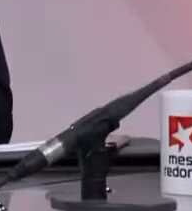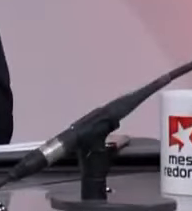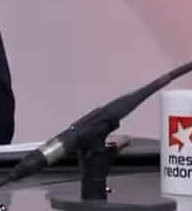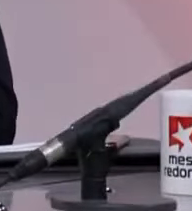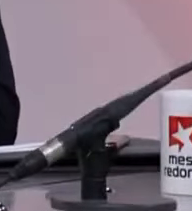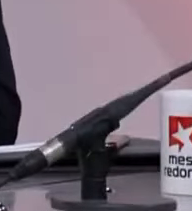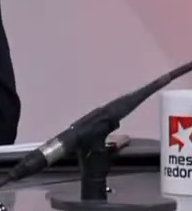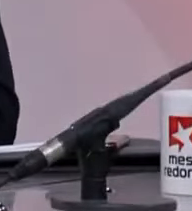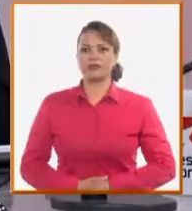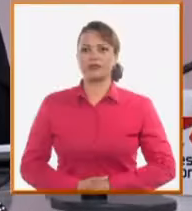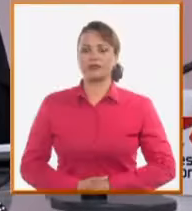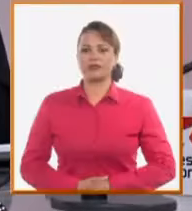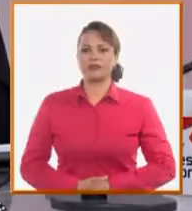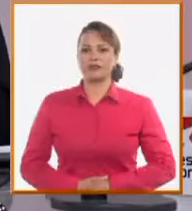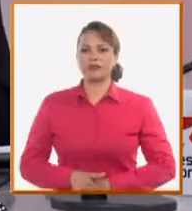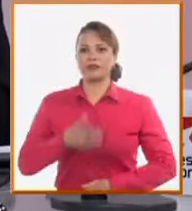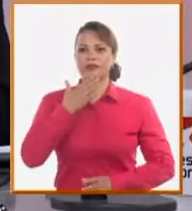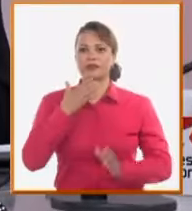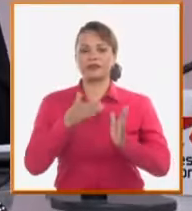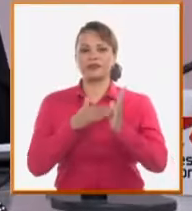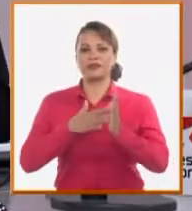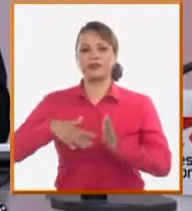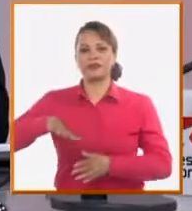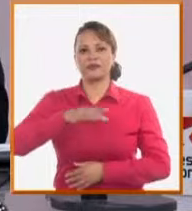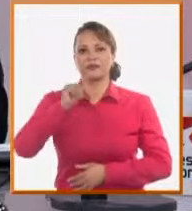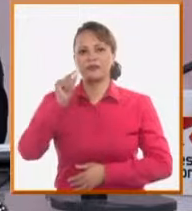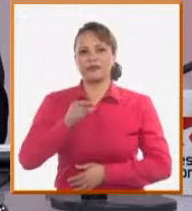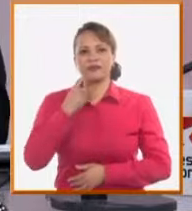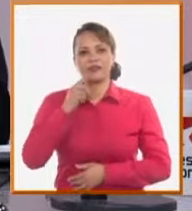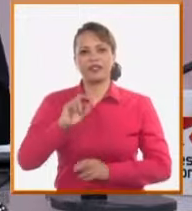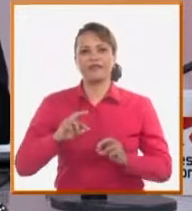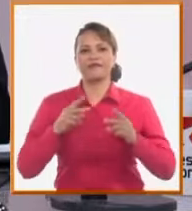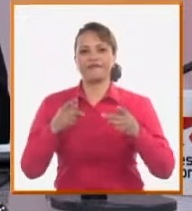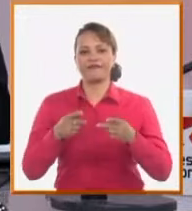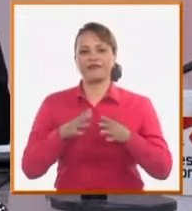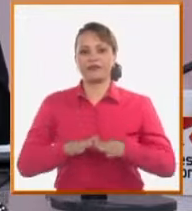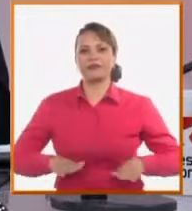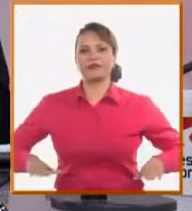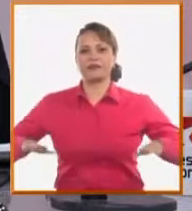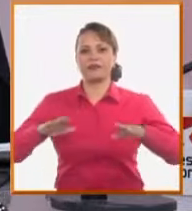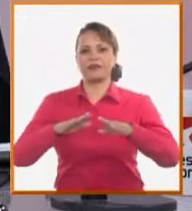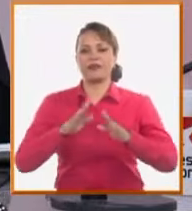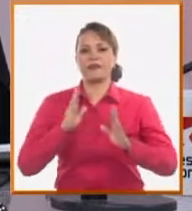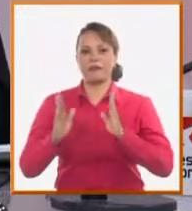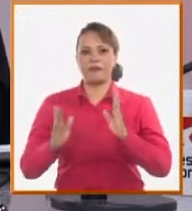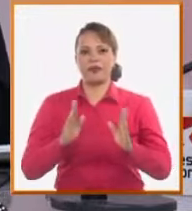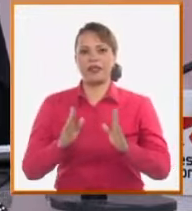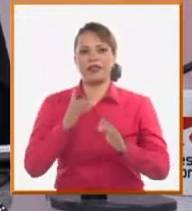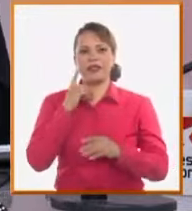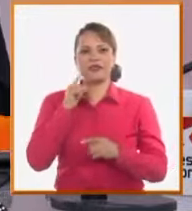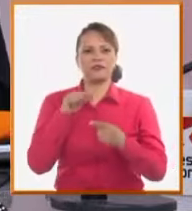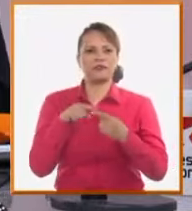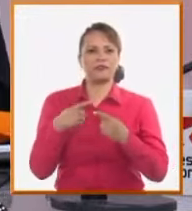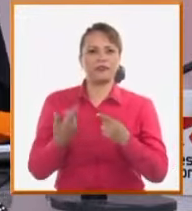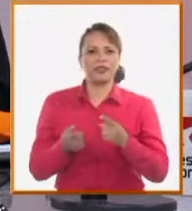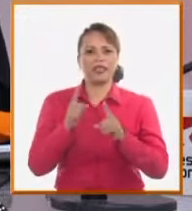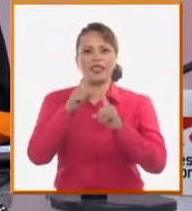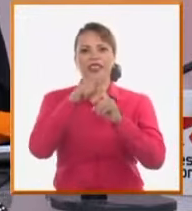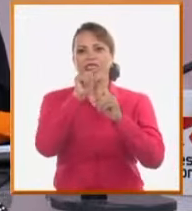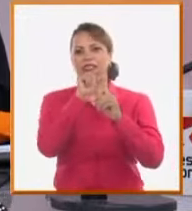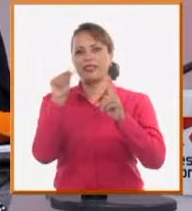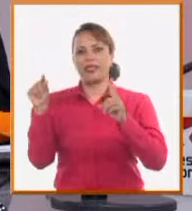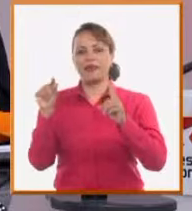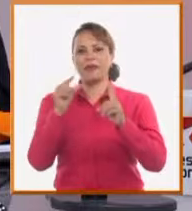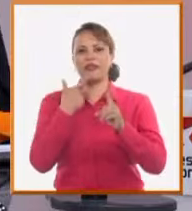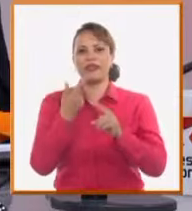Muy buenas tardes, estimados televidentes y radioyentes. Estamos en nuestra segunda emisión de la Mesa Redonda dedicado al tema de los seguros en